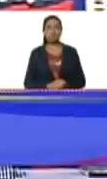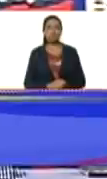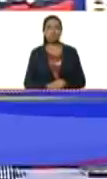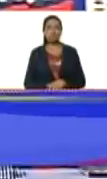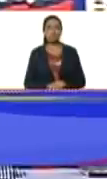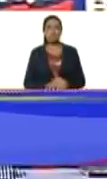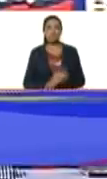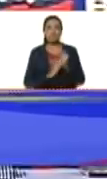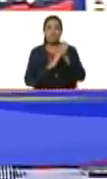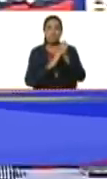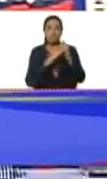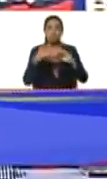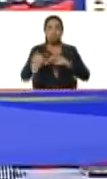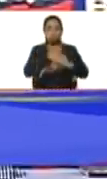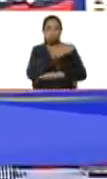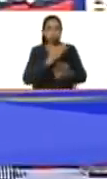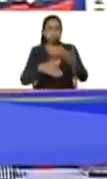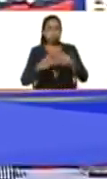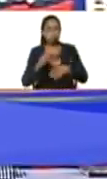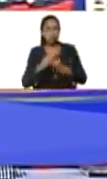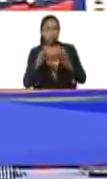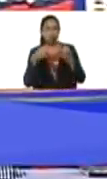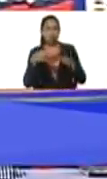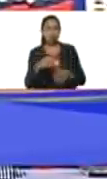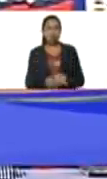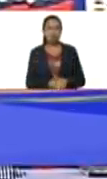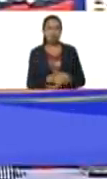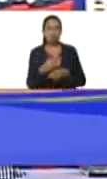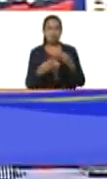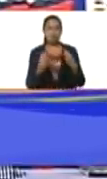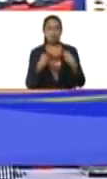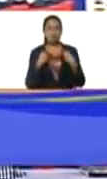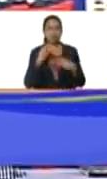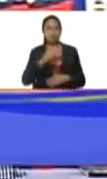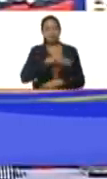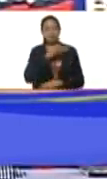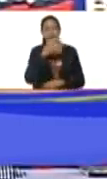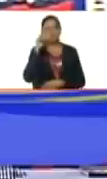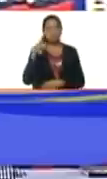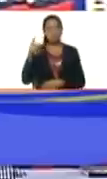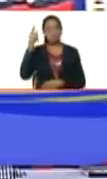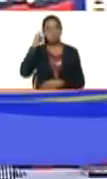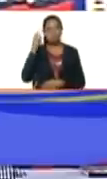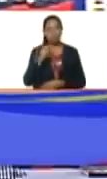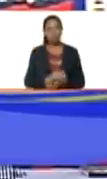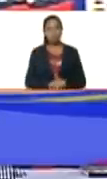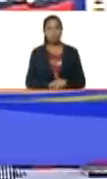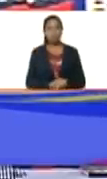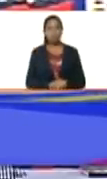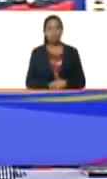el liderazgo que está en las calles, que camina las calles, que hace la vida social diaria.